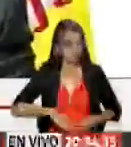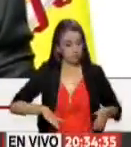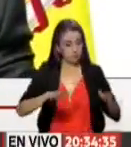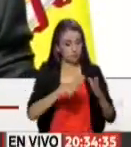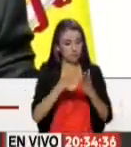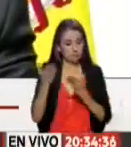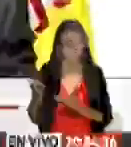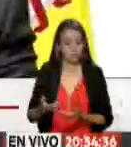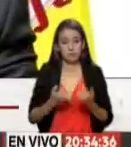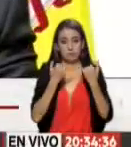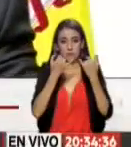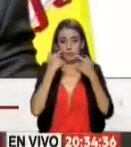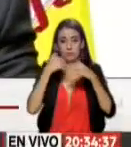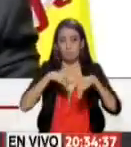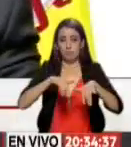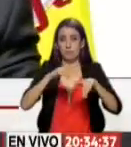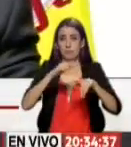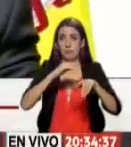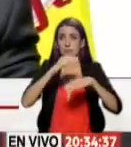se estaba cansando